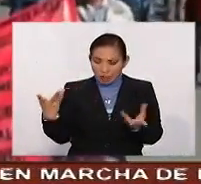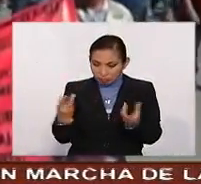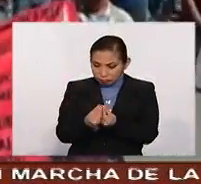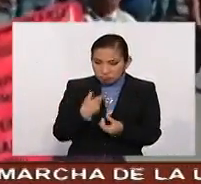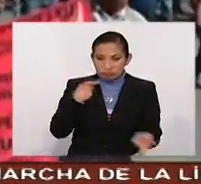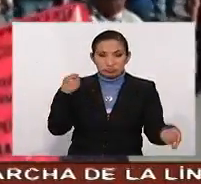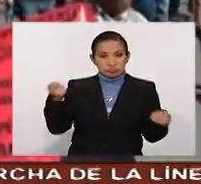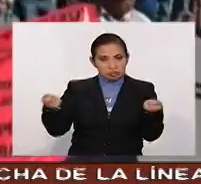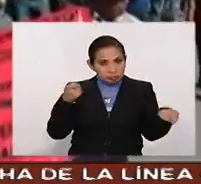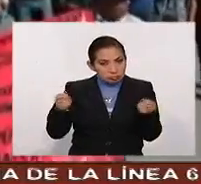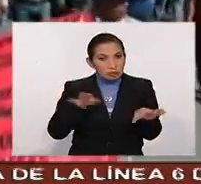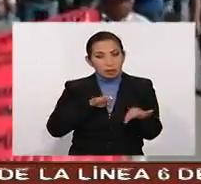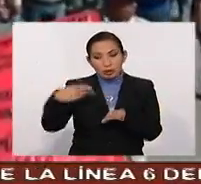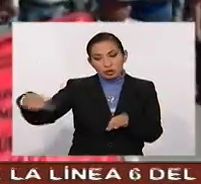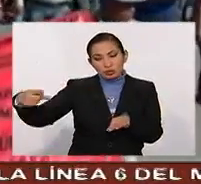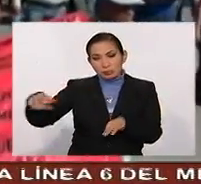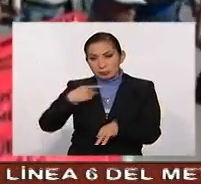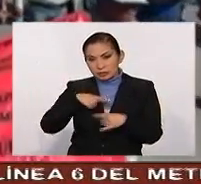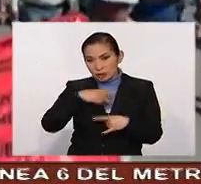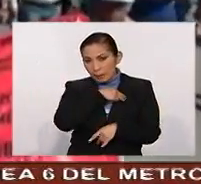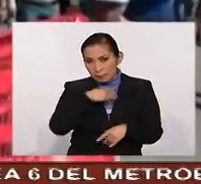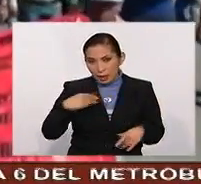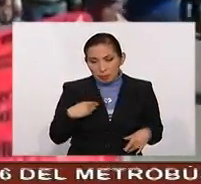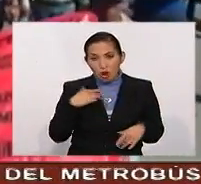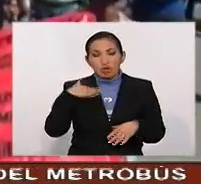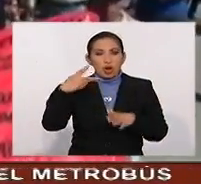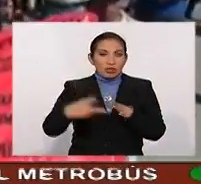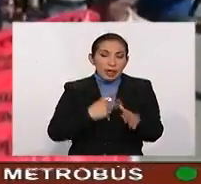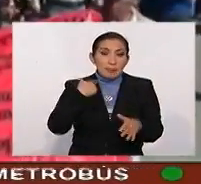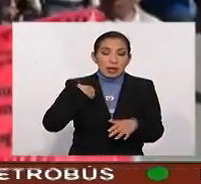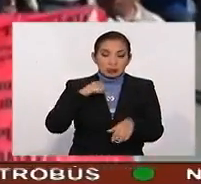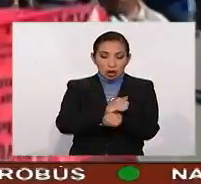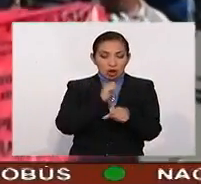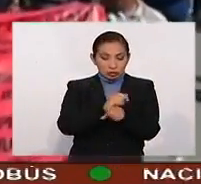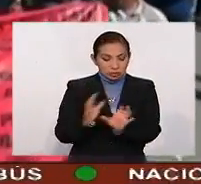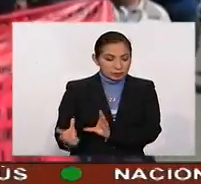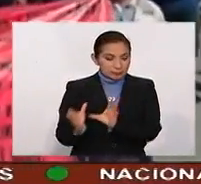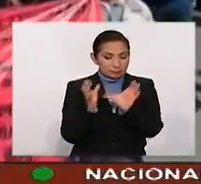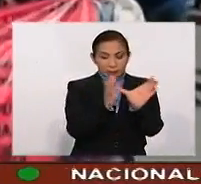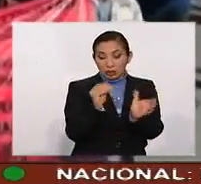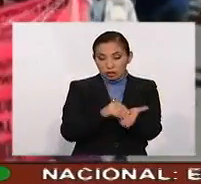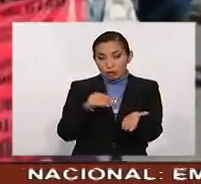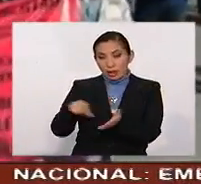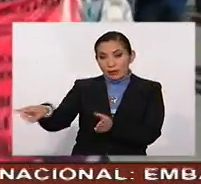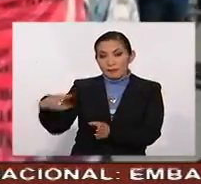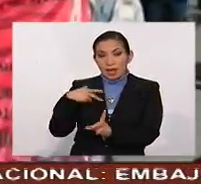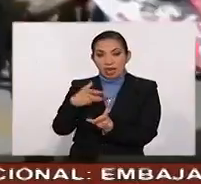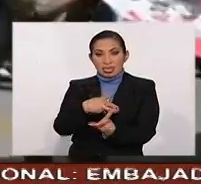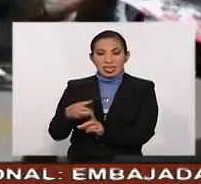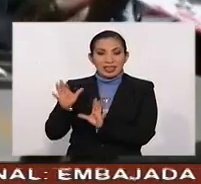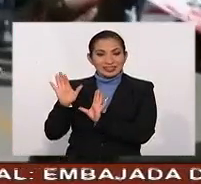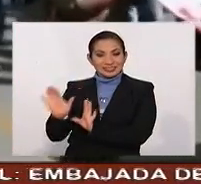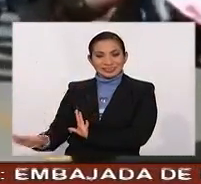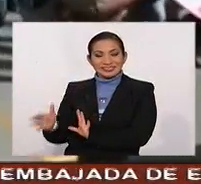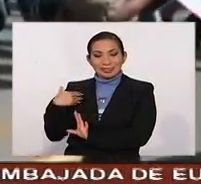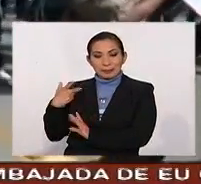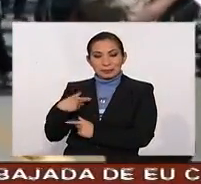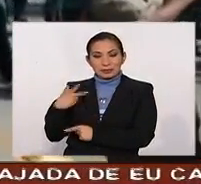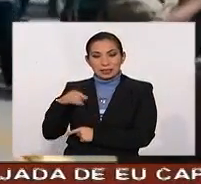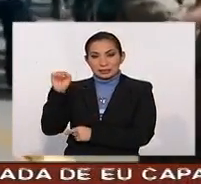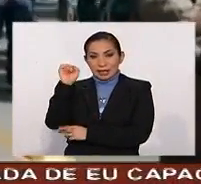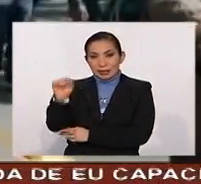la regularización laboral de sus agremiados y regrese los vehículos oficiales que aún se encuentran bajo resguardo del